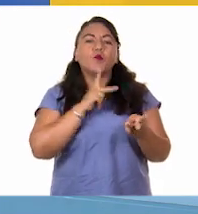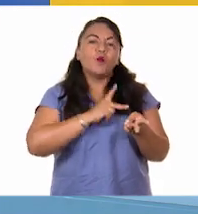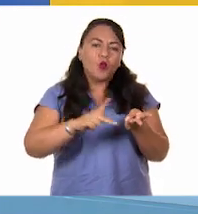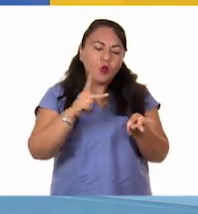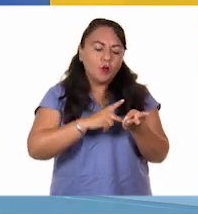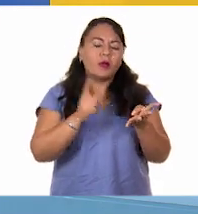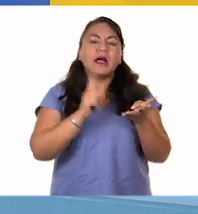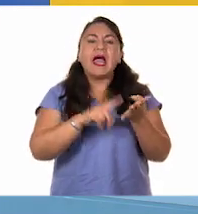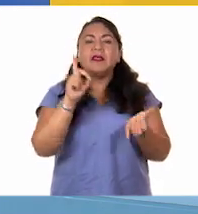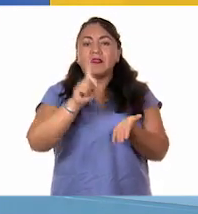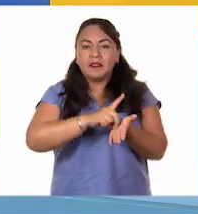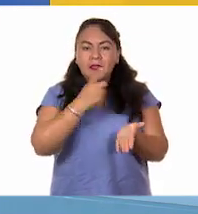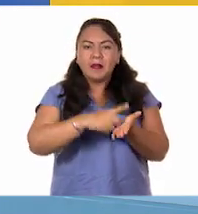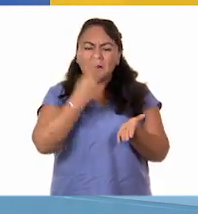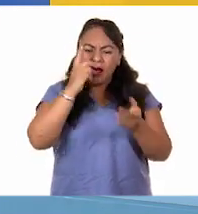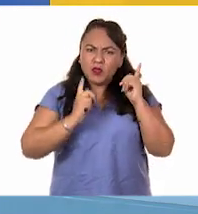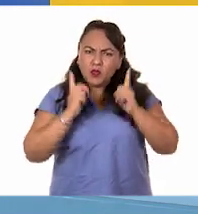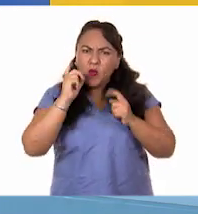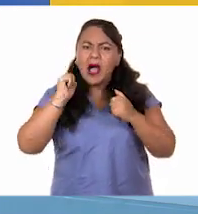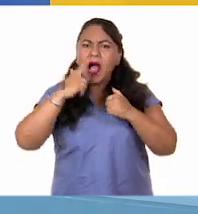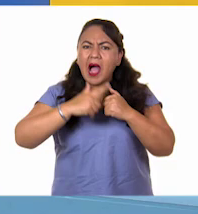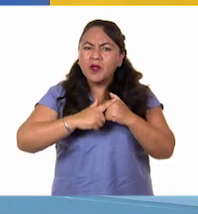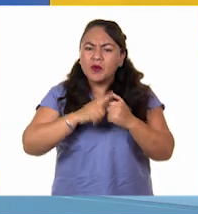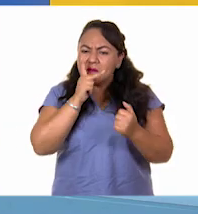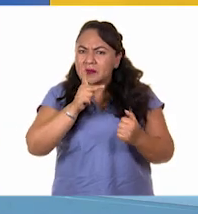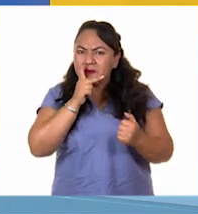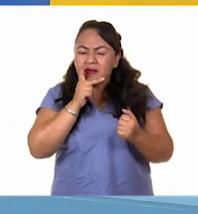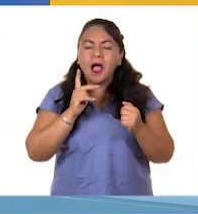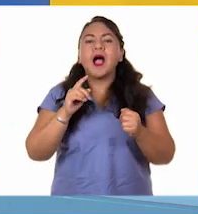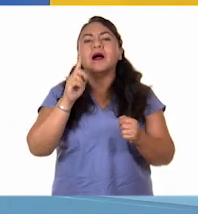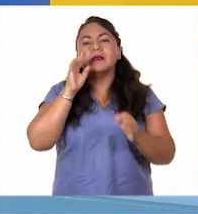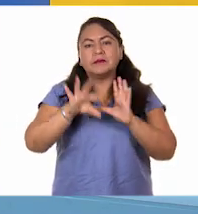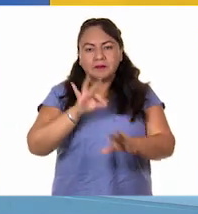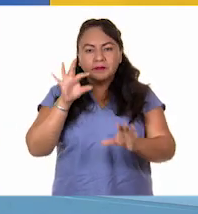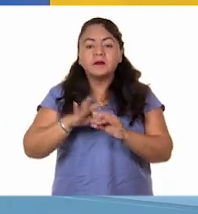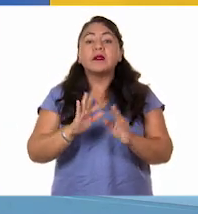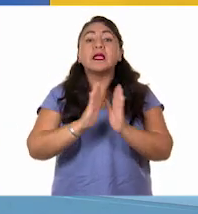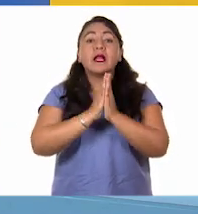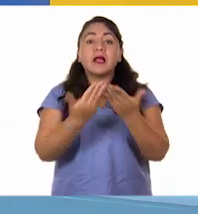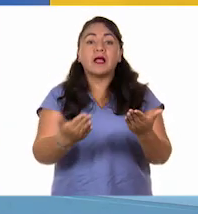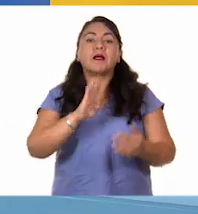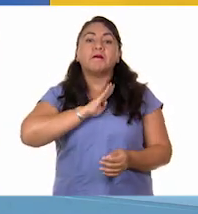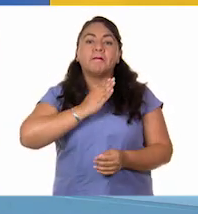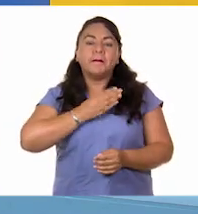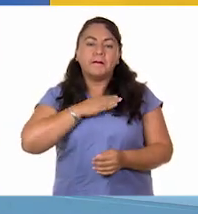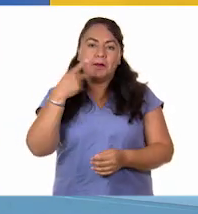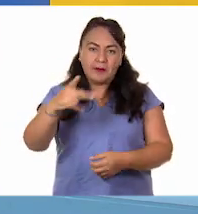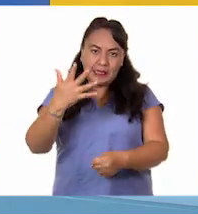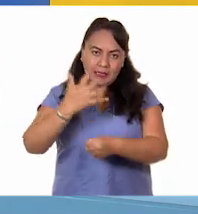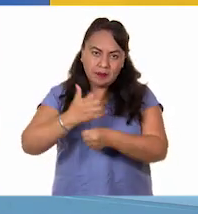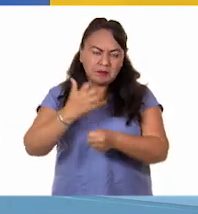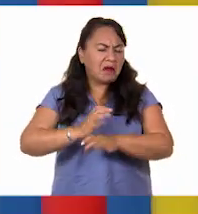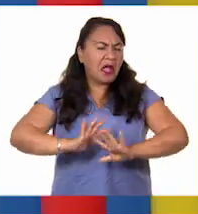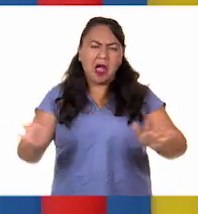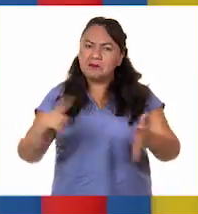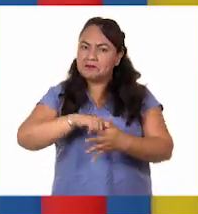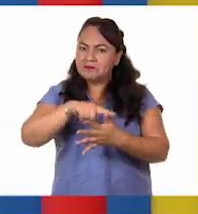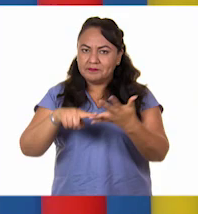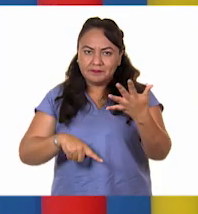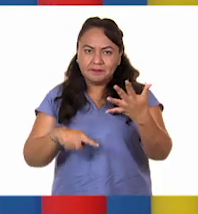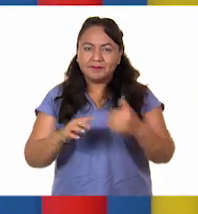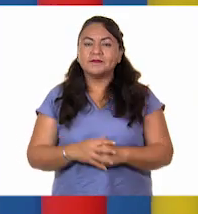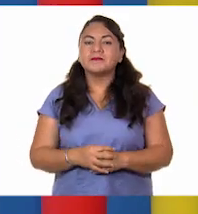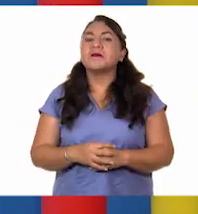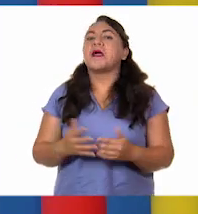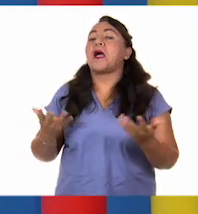un diccionario para aclarar sus dudas de vocabulario y su libro de texto de español quinto grado, nada más. Perfecto.